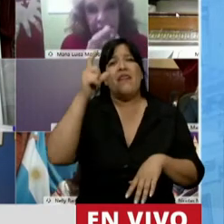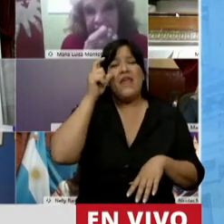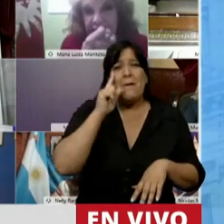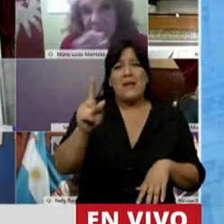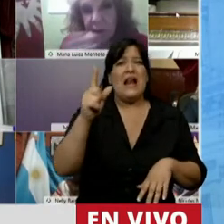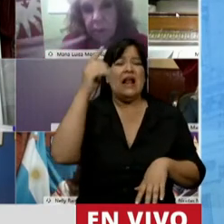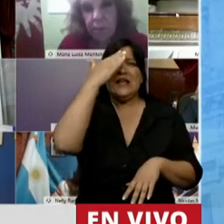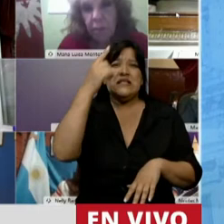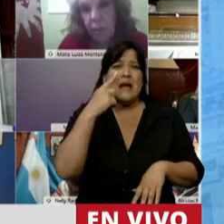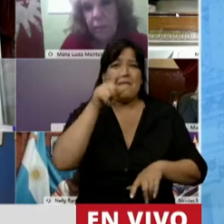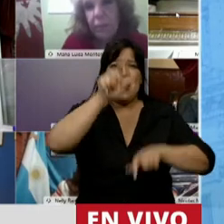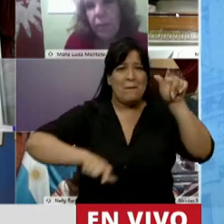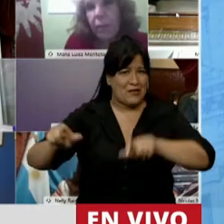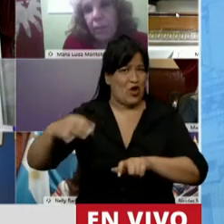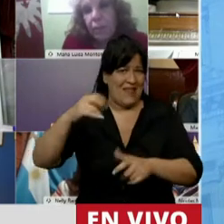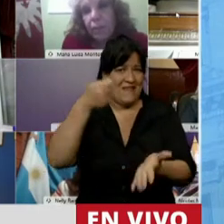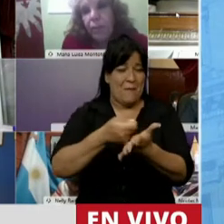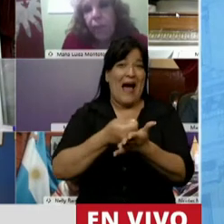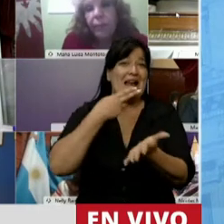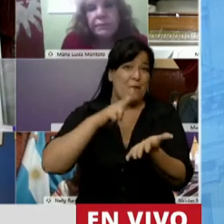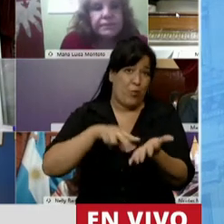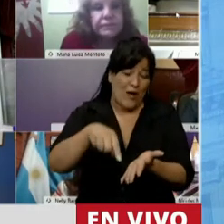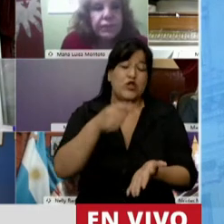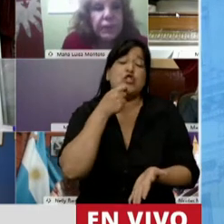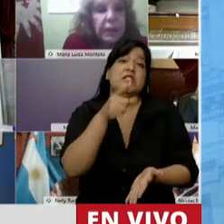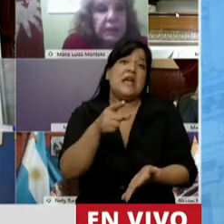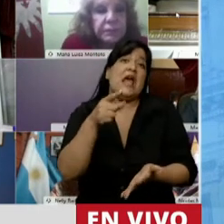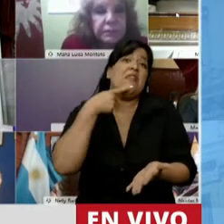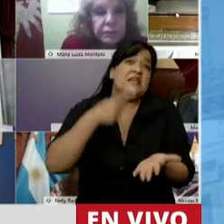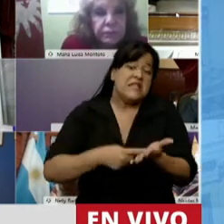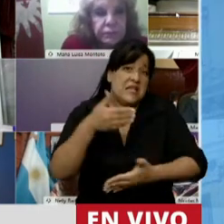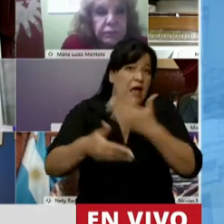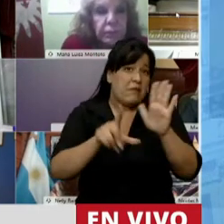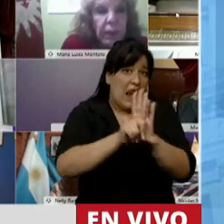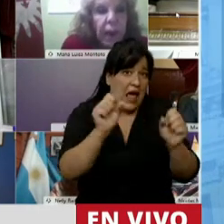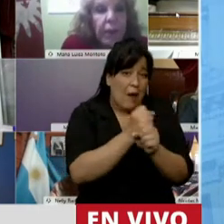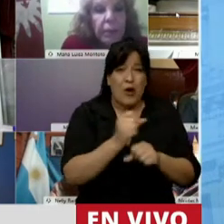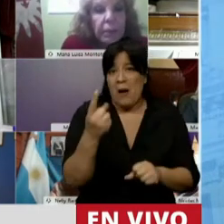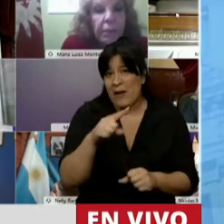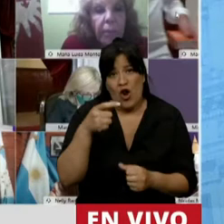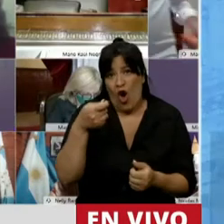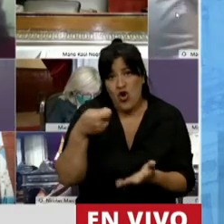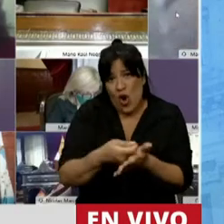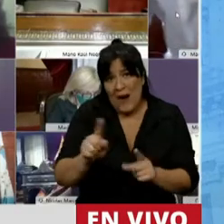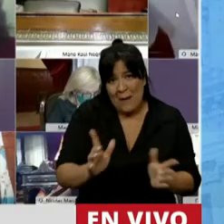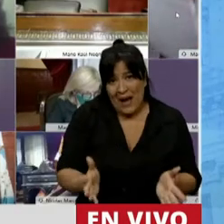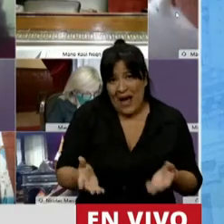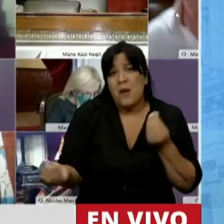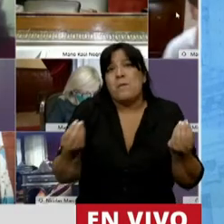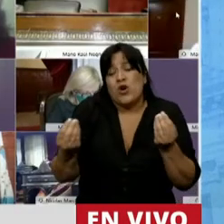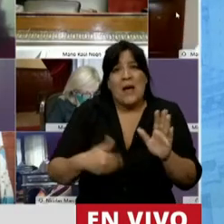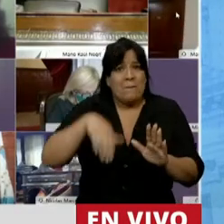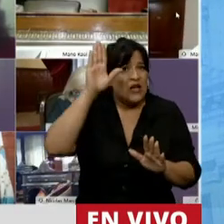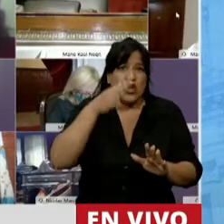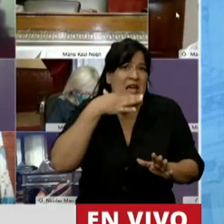que tienen que pagar este impuesto, si ustedes deciden avanzar, no lo van a hacer. Y no lo van a hacer porque la gran mayoría lo va